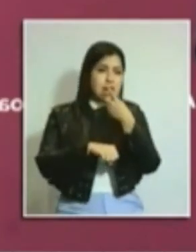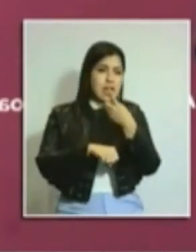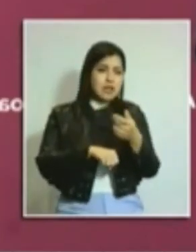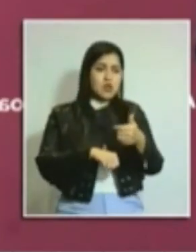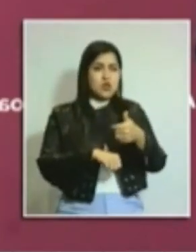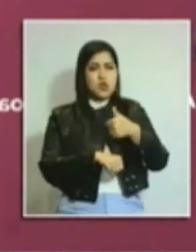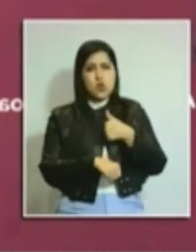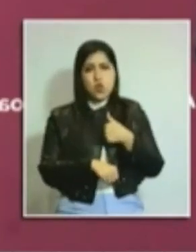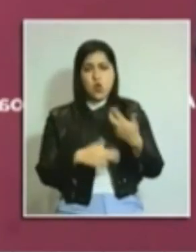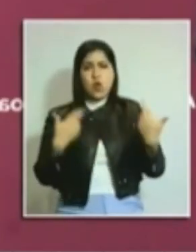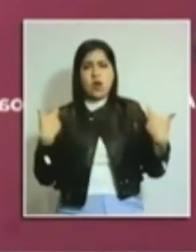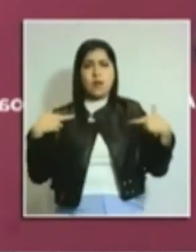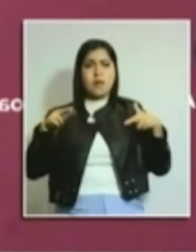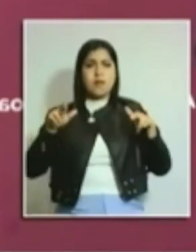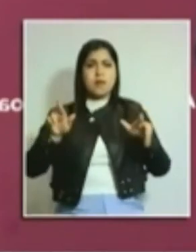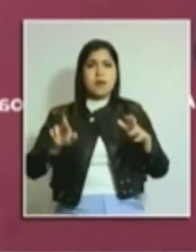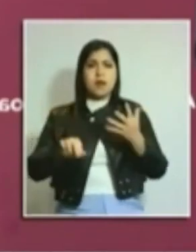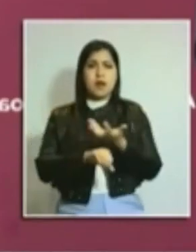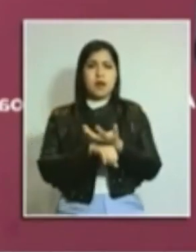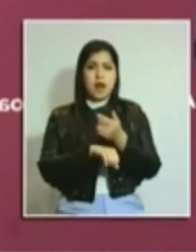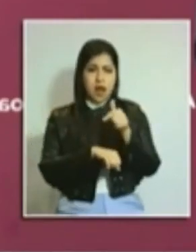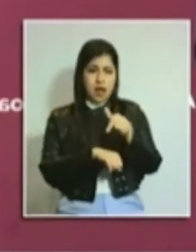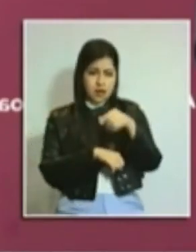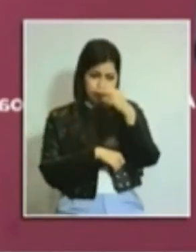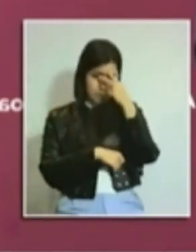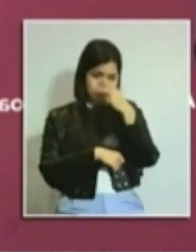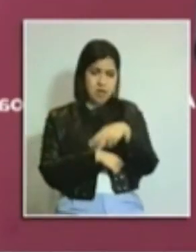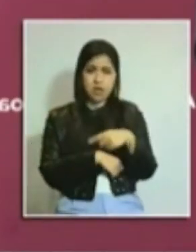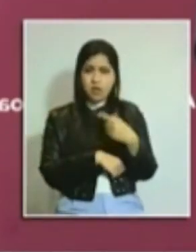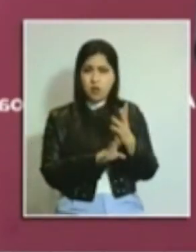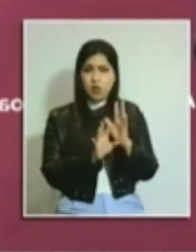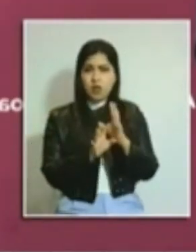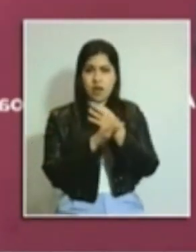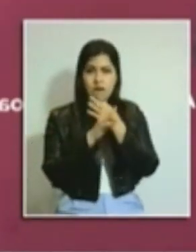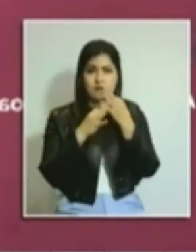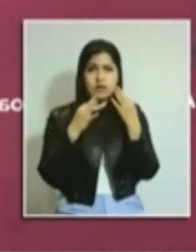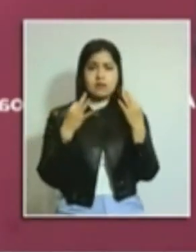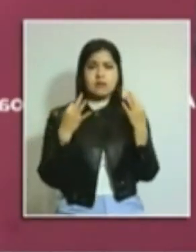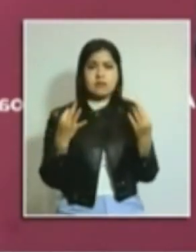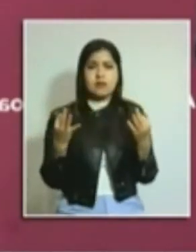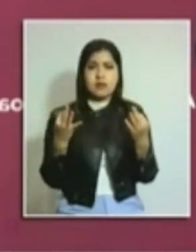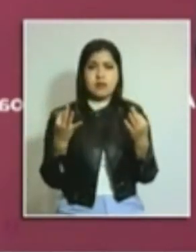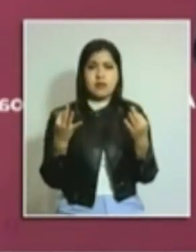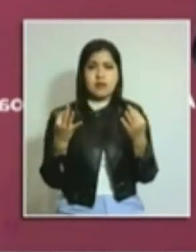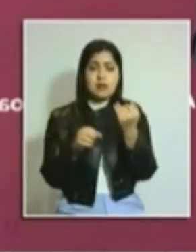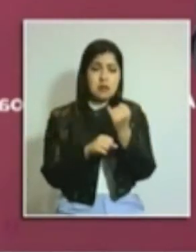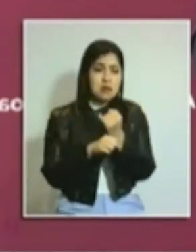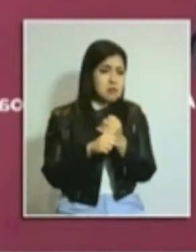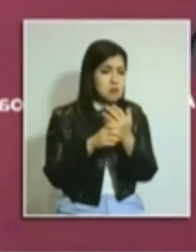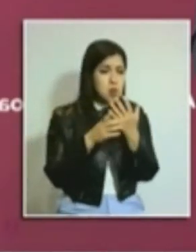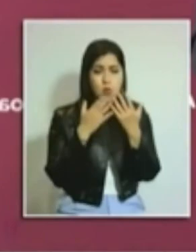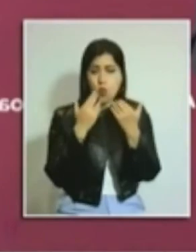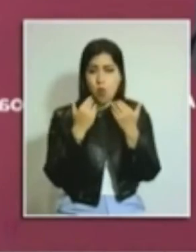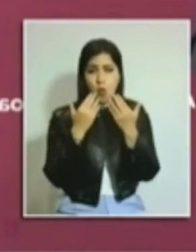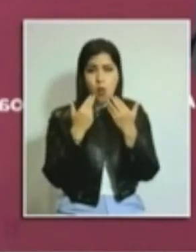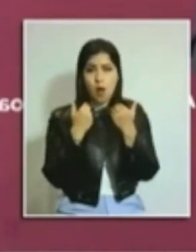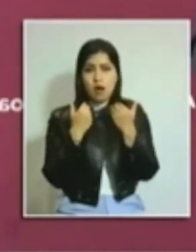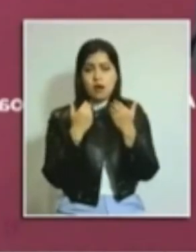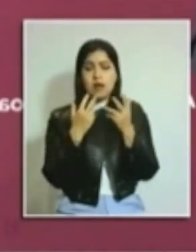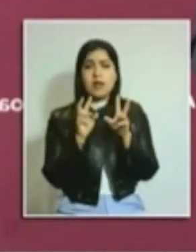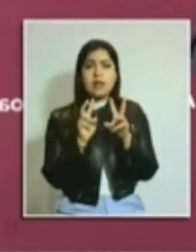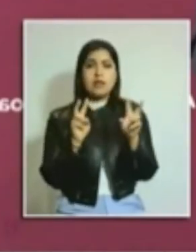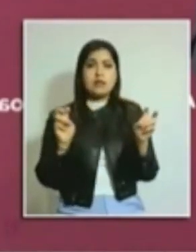famosa gobernabilidad de la que ellos se jactan tanto, pero no a través de la fuerza y de la represión y de